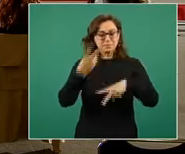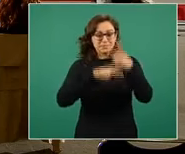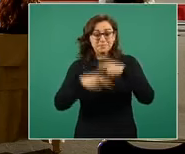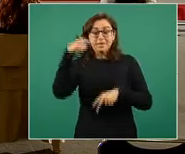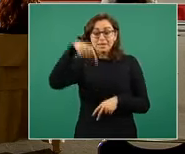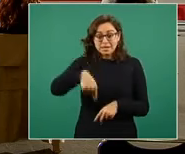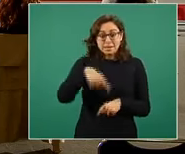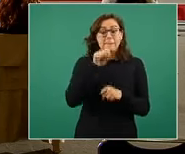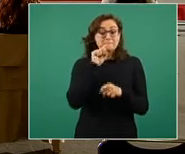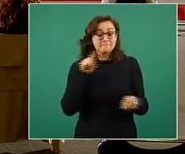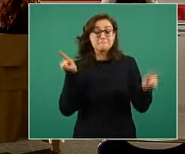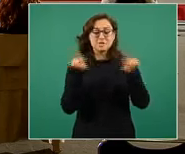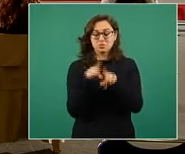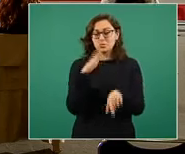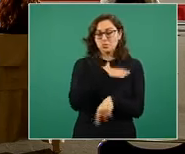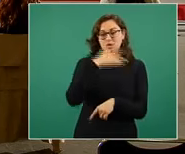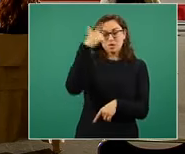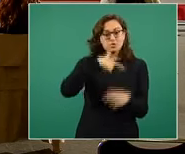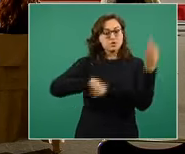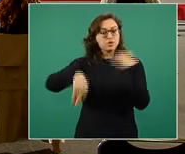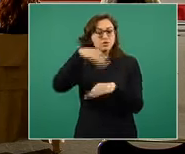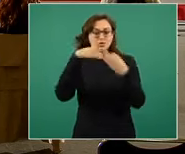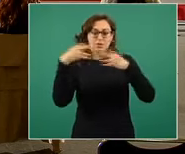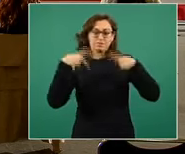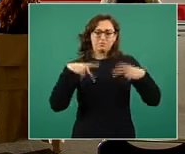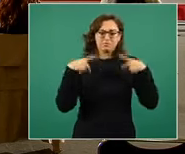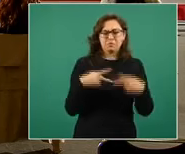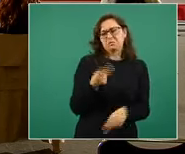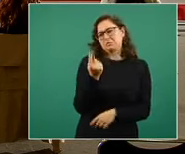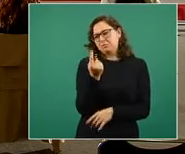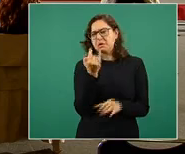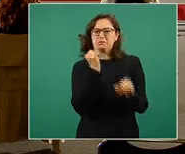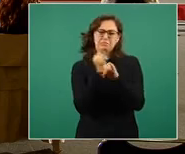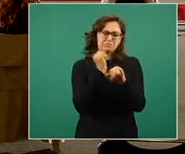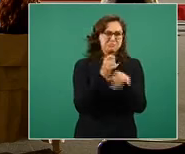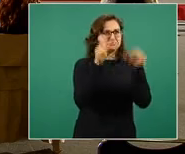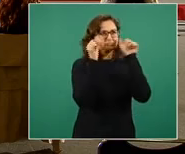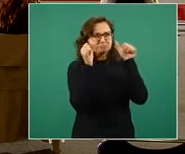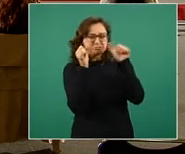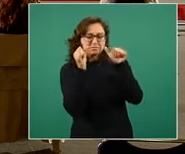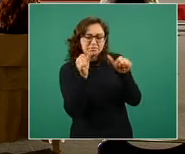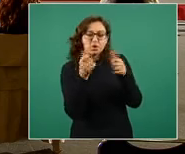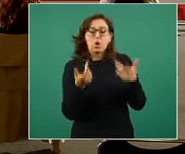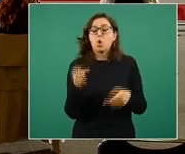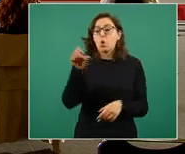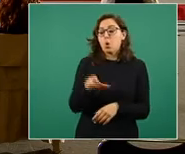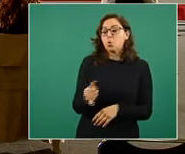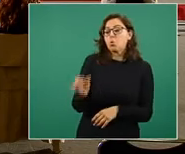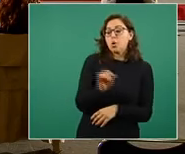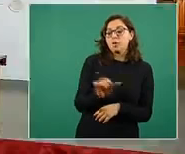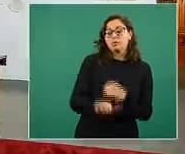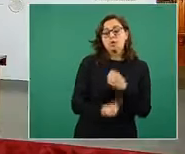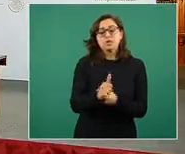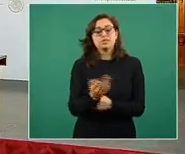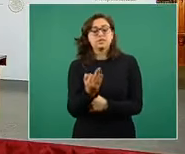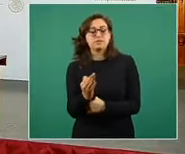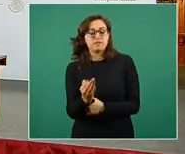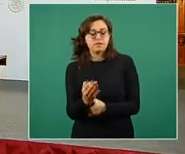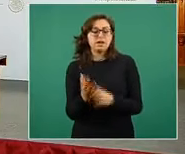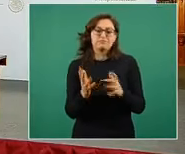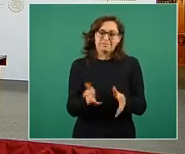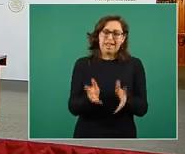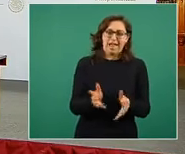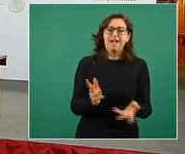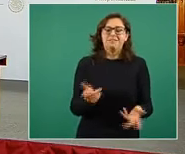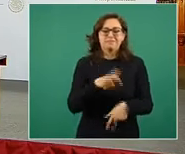esta conferencia vespertina. Estamos jueves 11 de febrero ya, son las 7 de la noche con 4